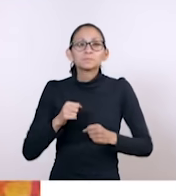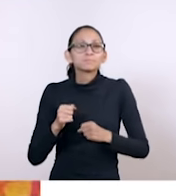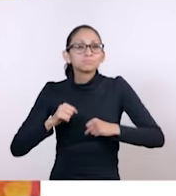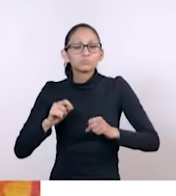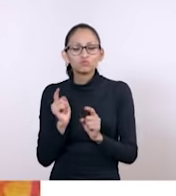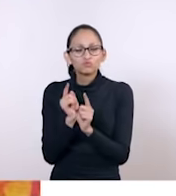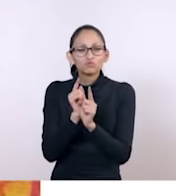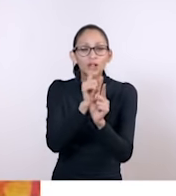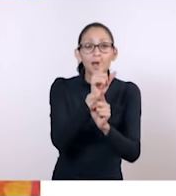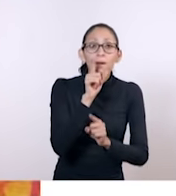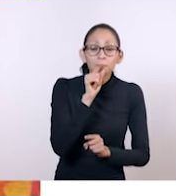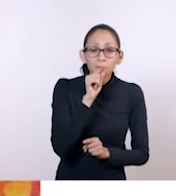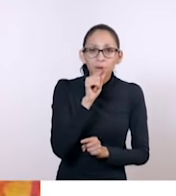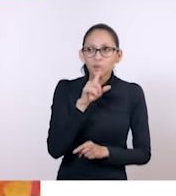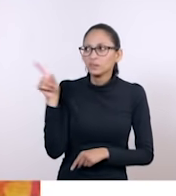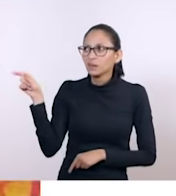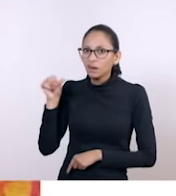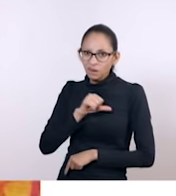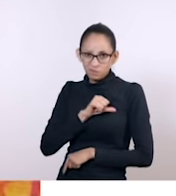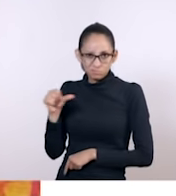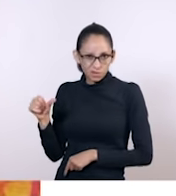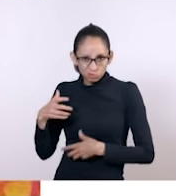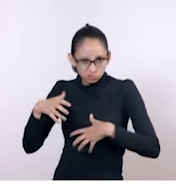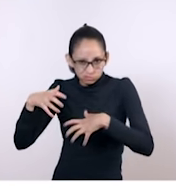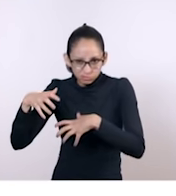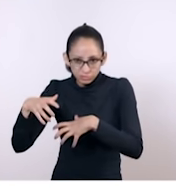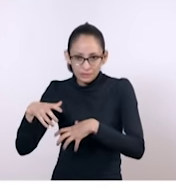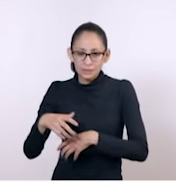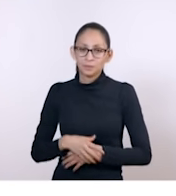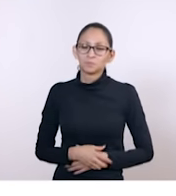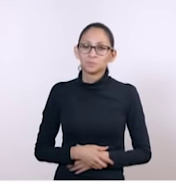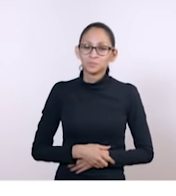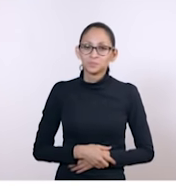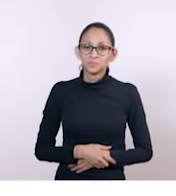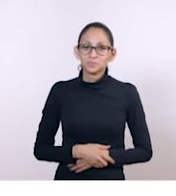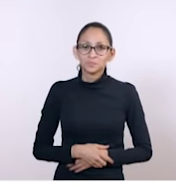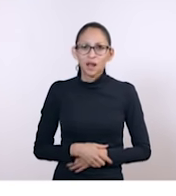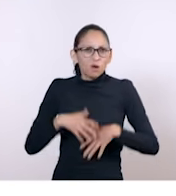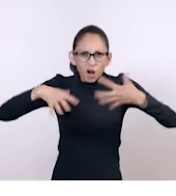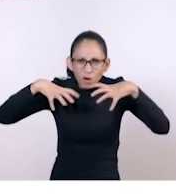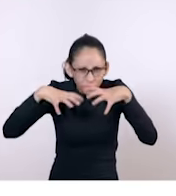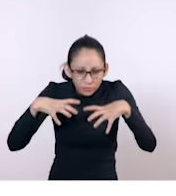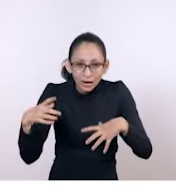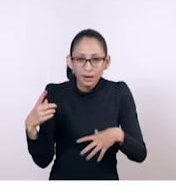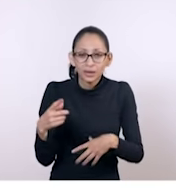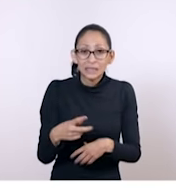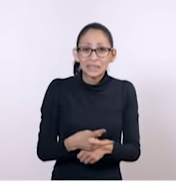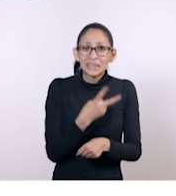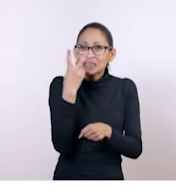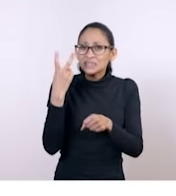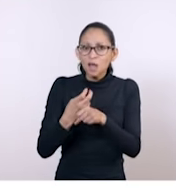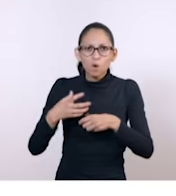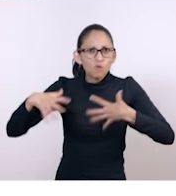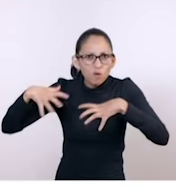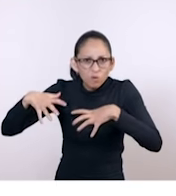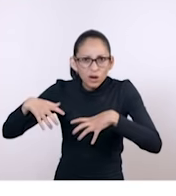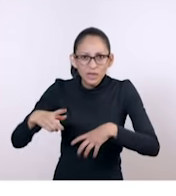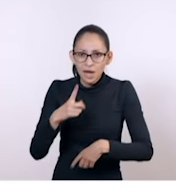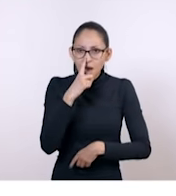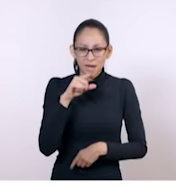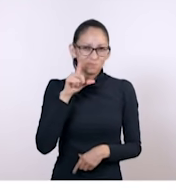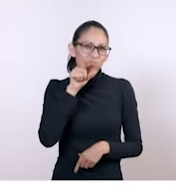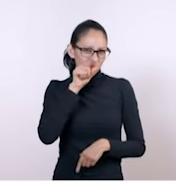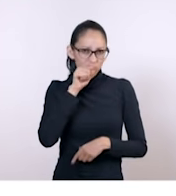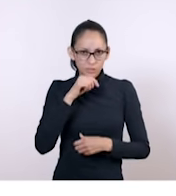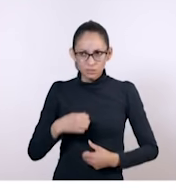pollitos, felices de la vida, y en eso llegó el mal hora del corral. Cuando más concentrados estaban buscando una lombricita, y al segundo guau, la